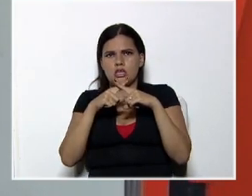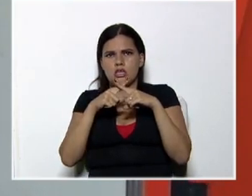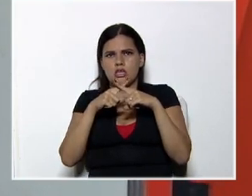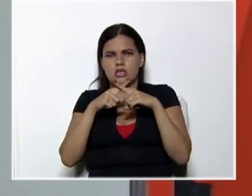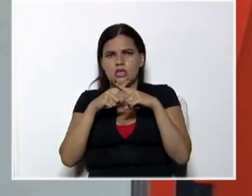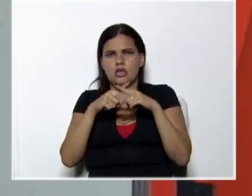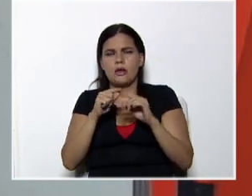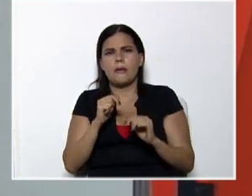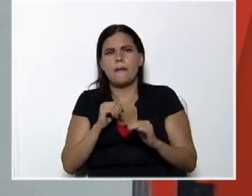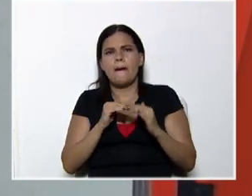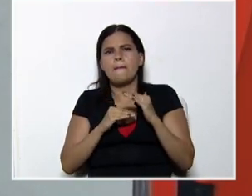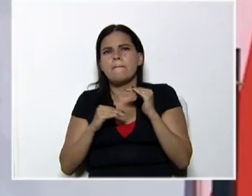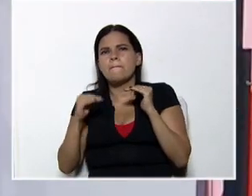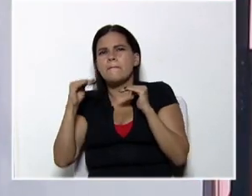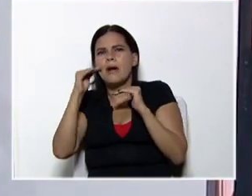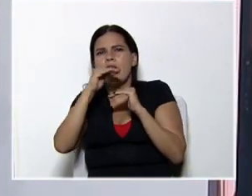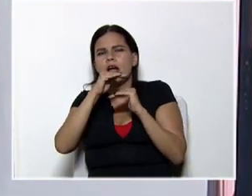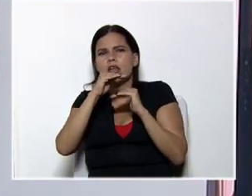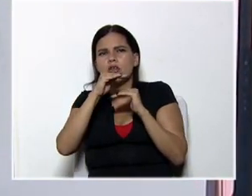menos 8.